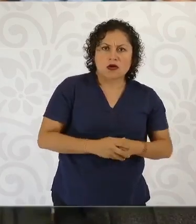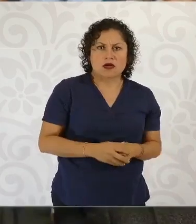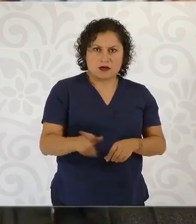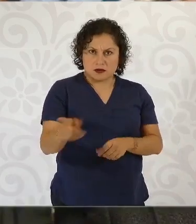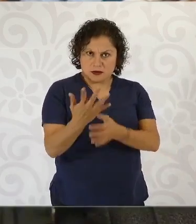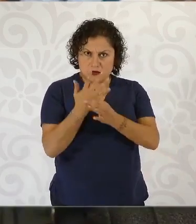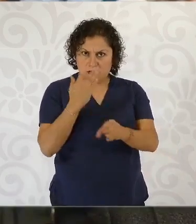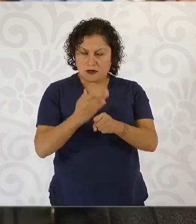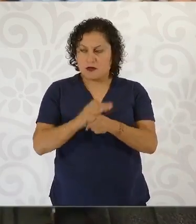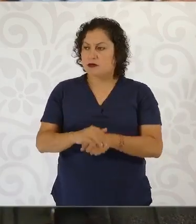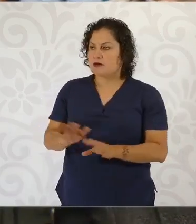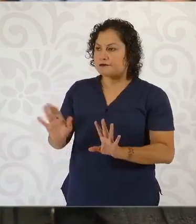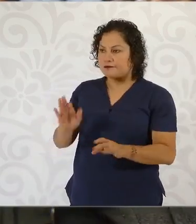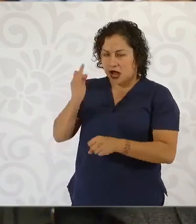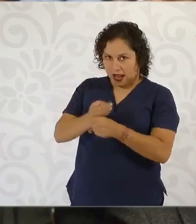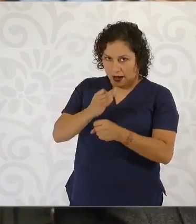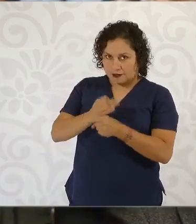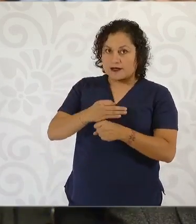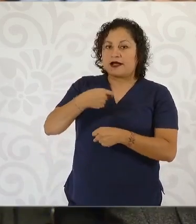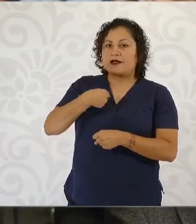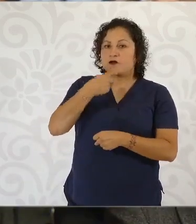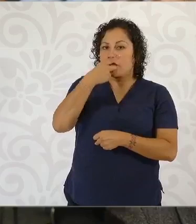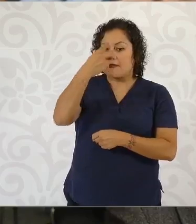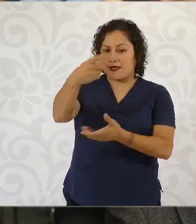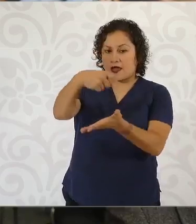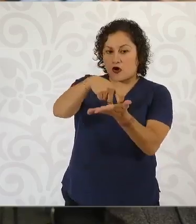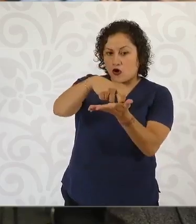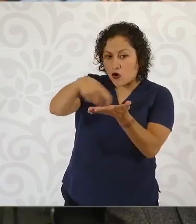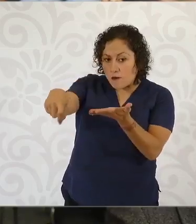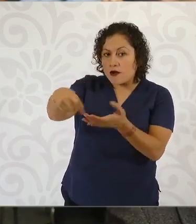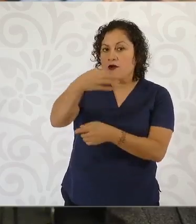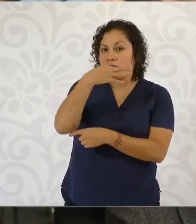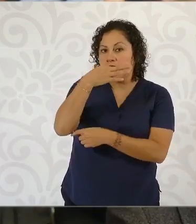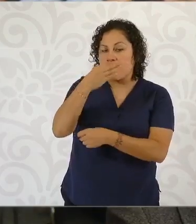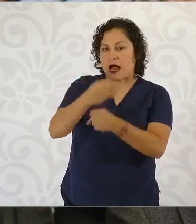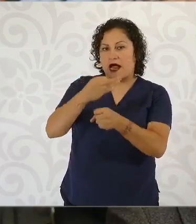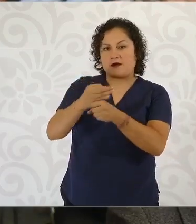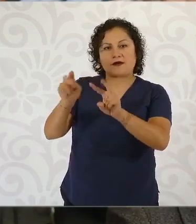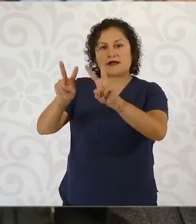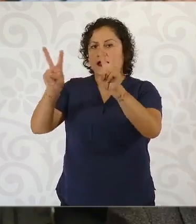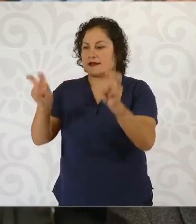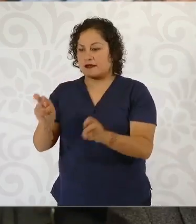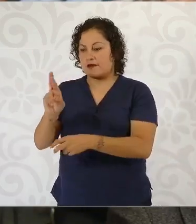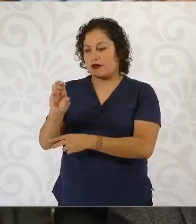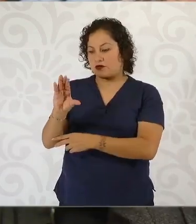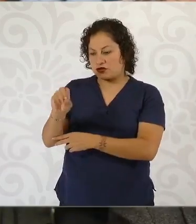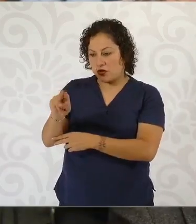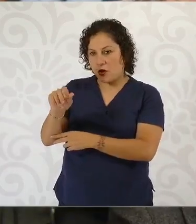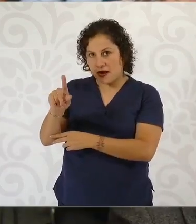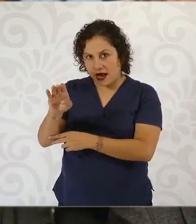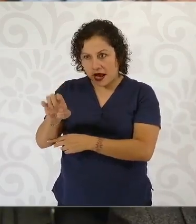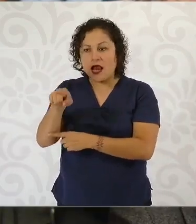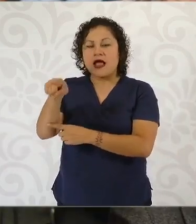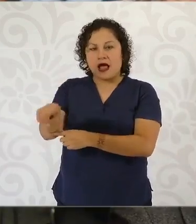se compraron medicamentos que en el caso que tenemos de Rocío Nale, sí hay algunas solicitudes